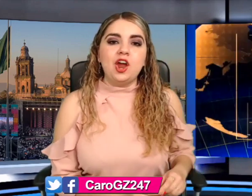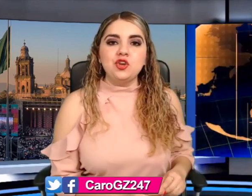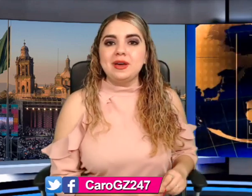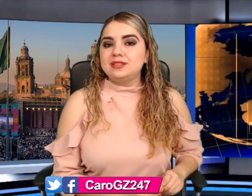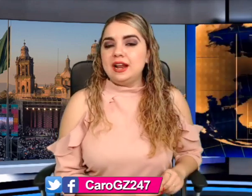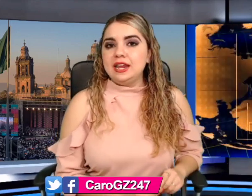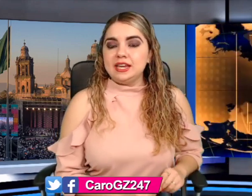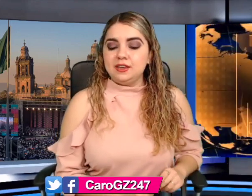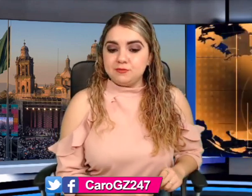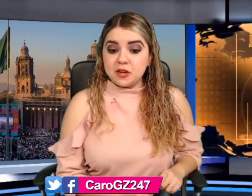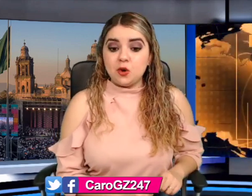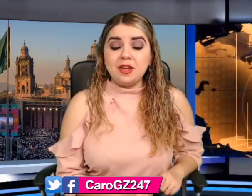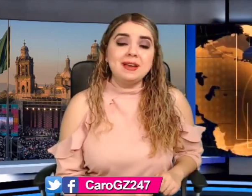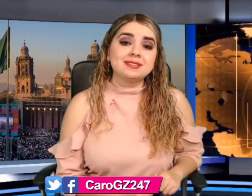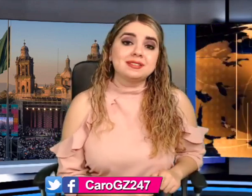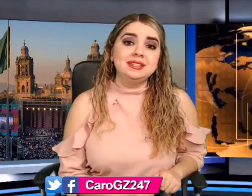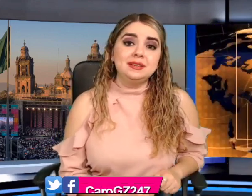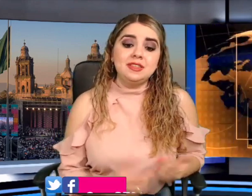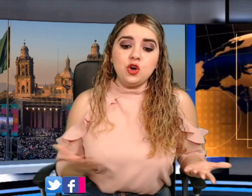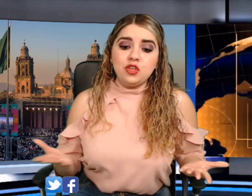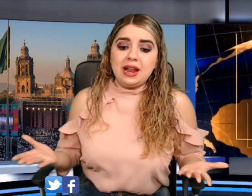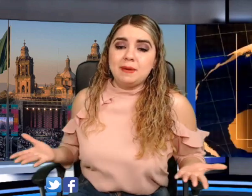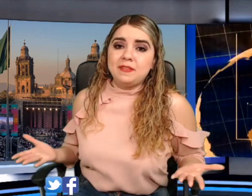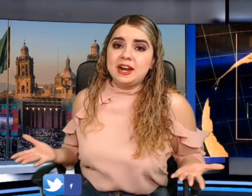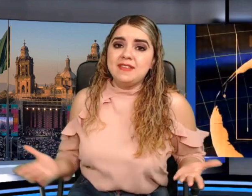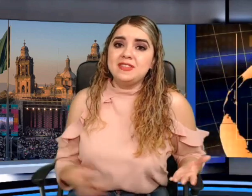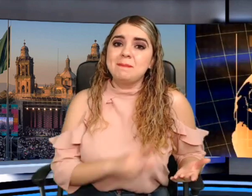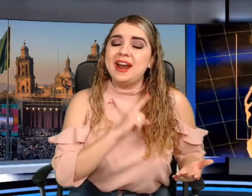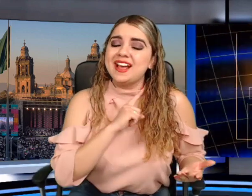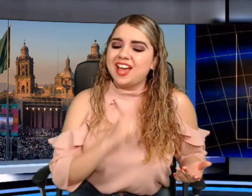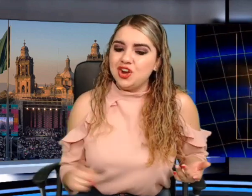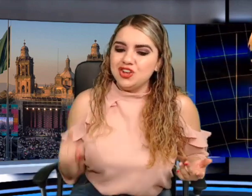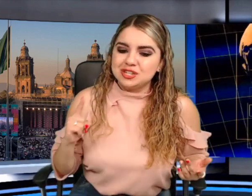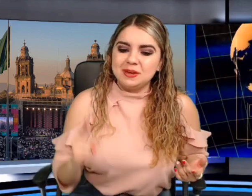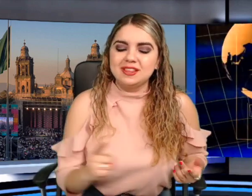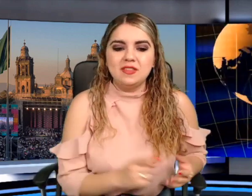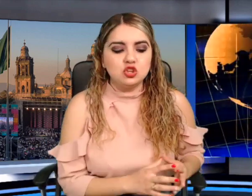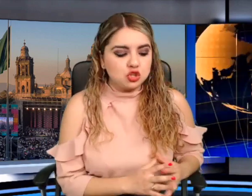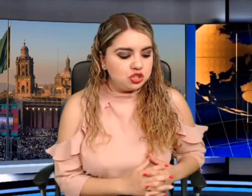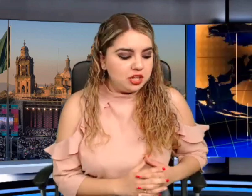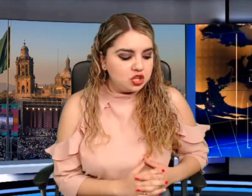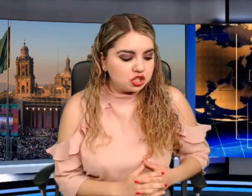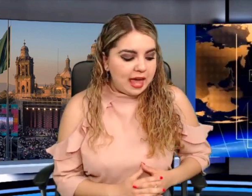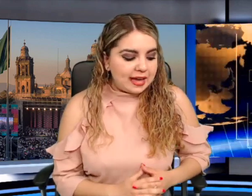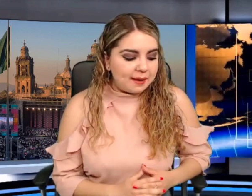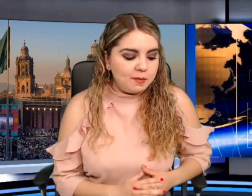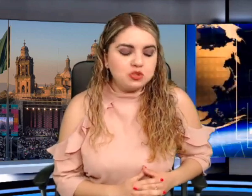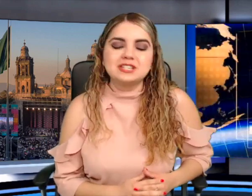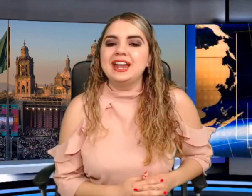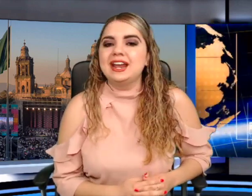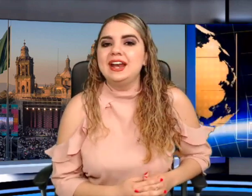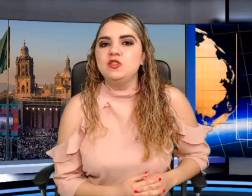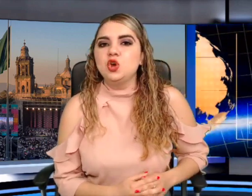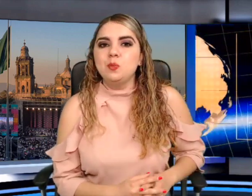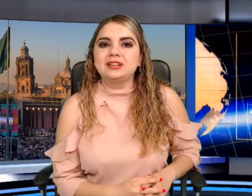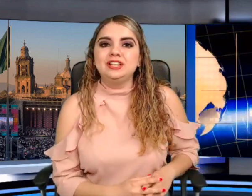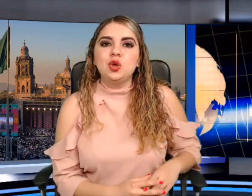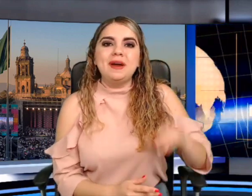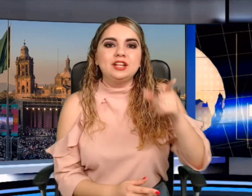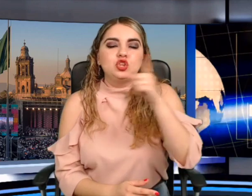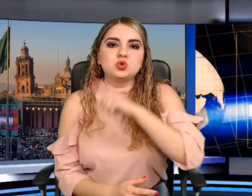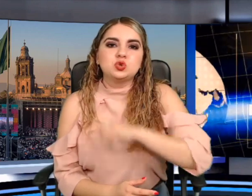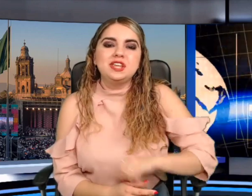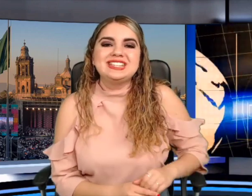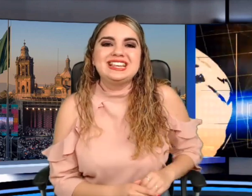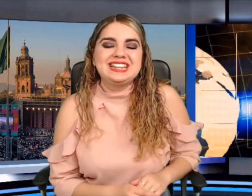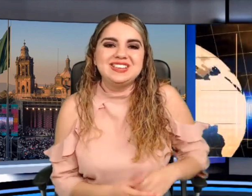primer comentario va a estar el link en fijo del más reciente video de La Patria Grande para que no se pierdan de los contenidos que vamos a estar generando y compartiendo